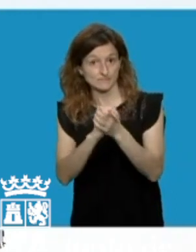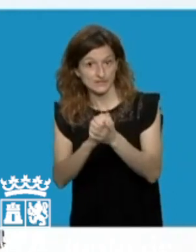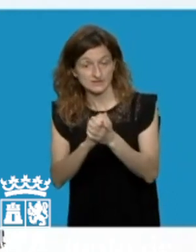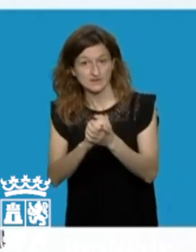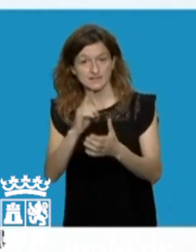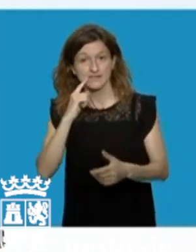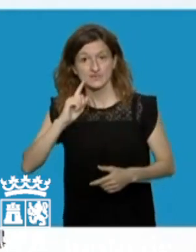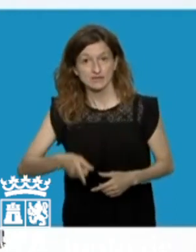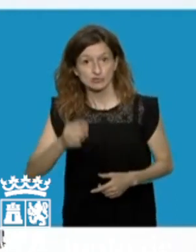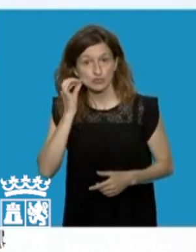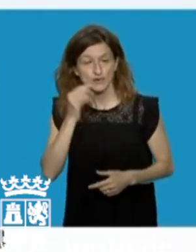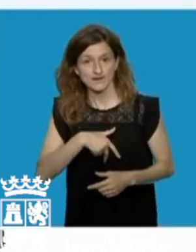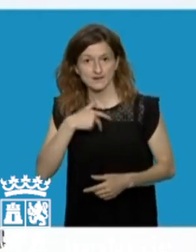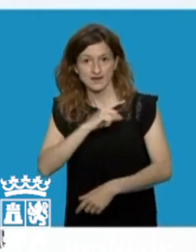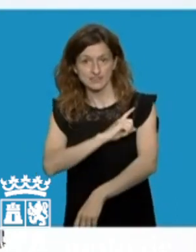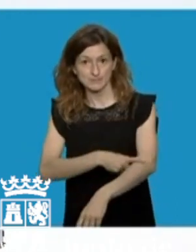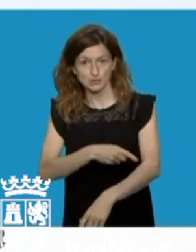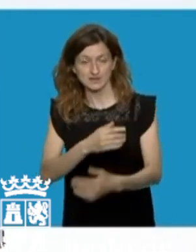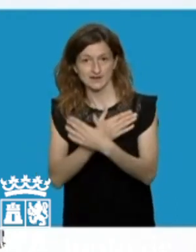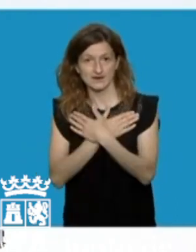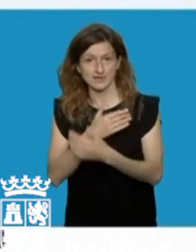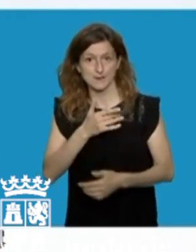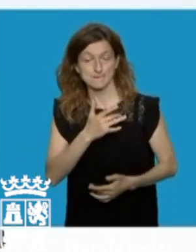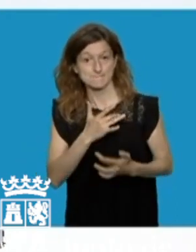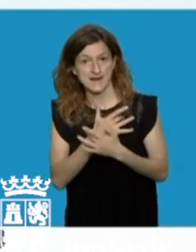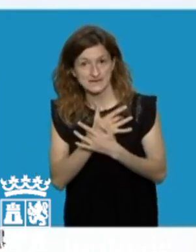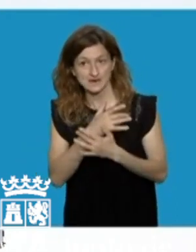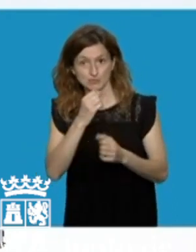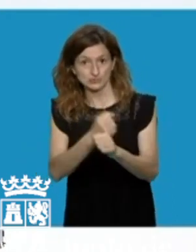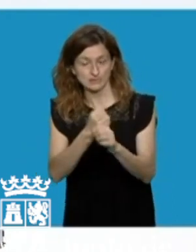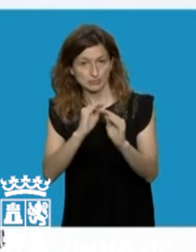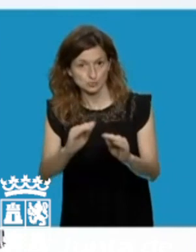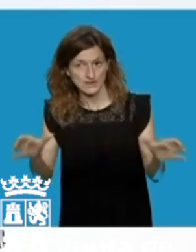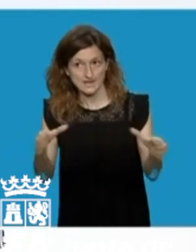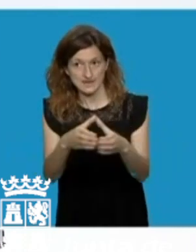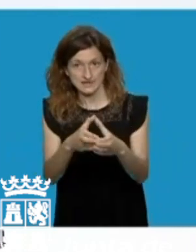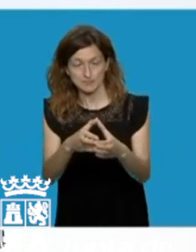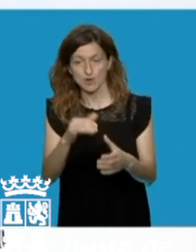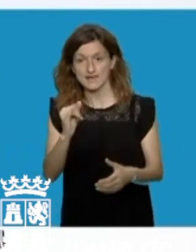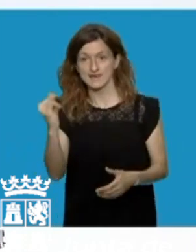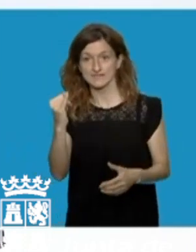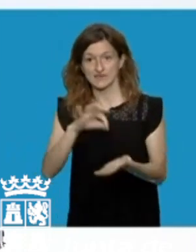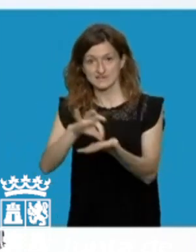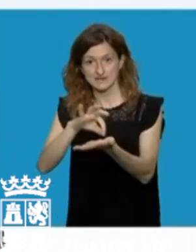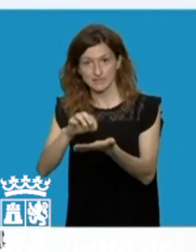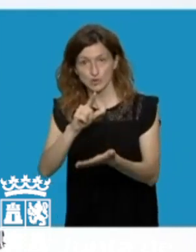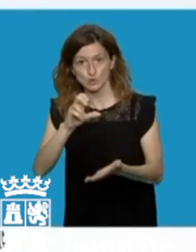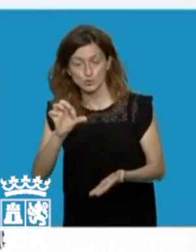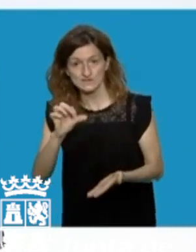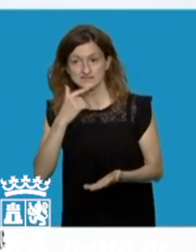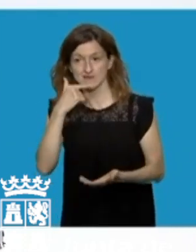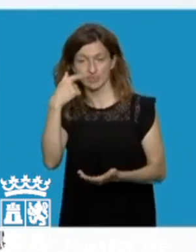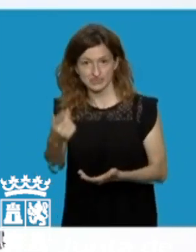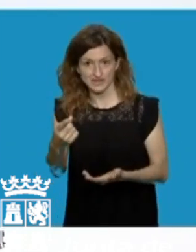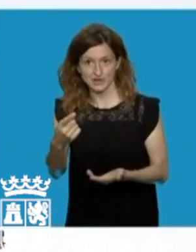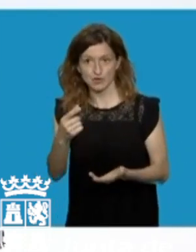a la directora general de Deportes, querida María, por el excelente trabajo que desarrolléis, a todo su equipo. Tenemos aquí al jefe de servicio, a Luis, al que desde aquí